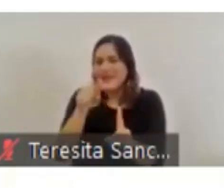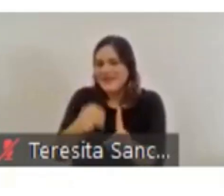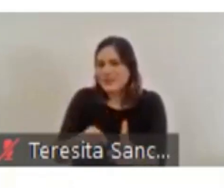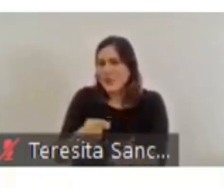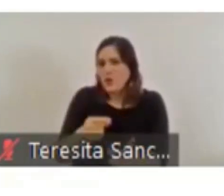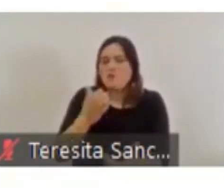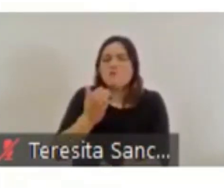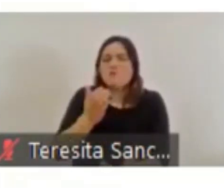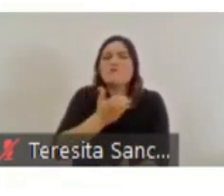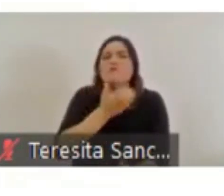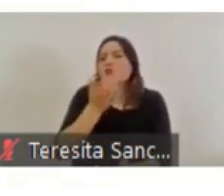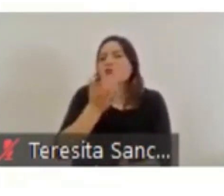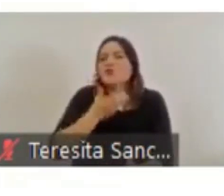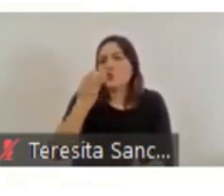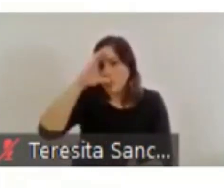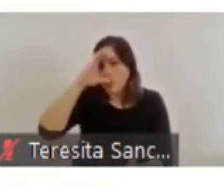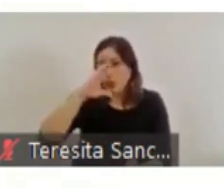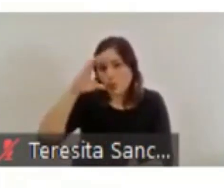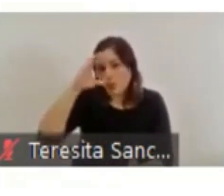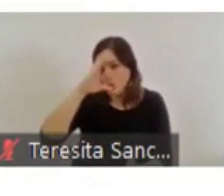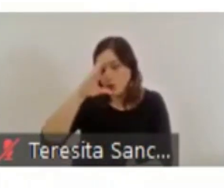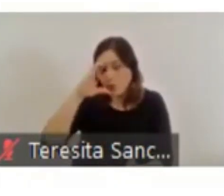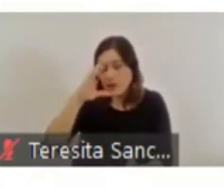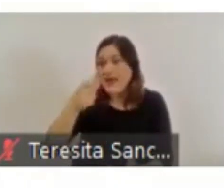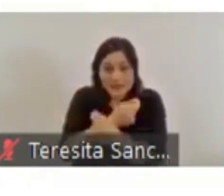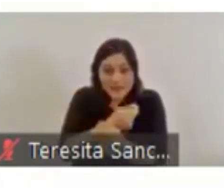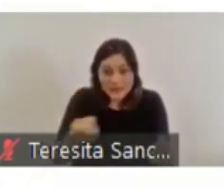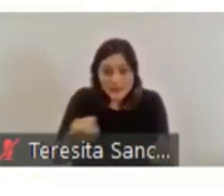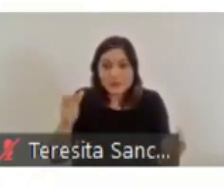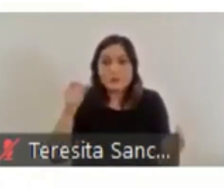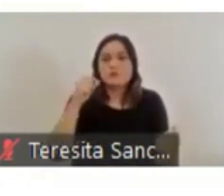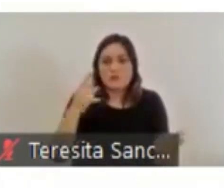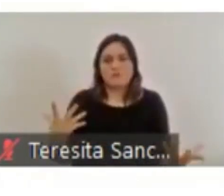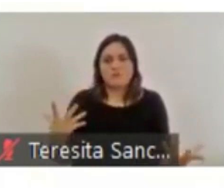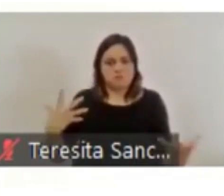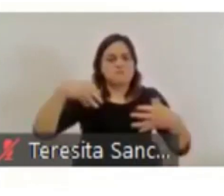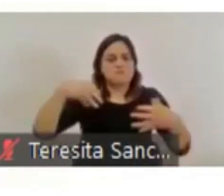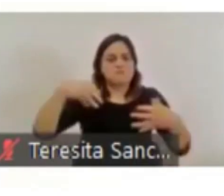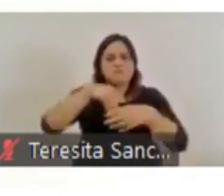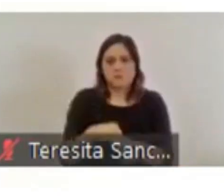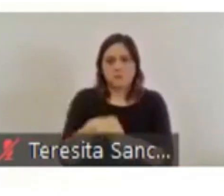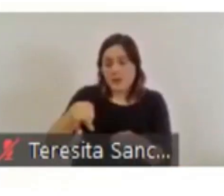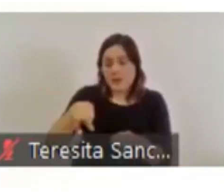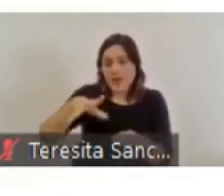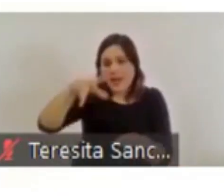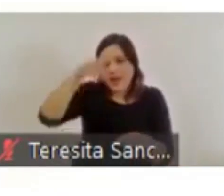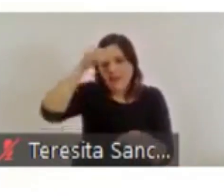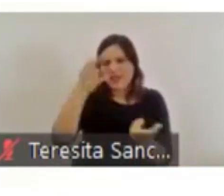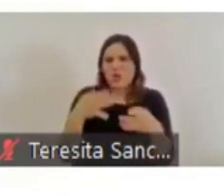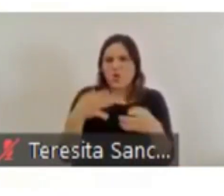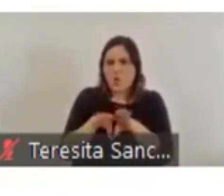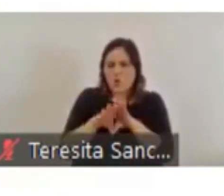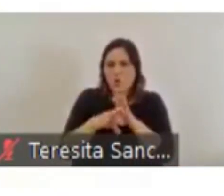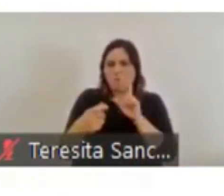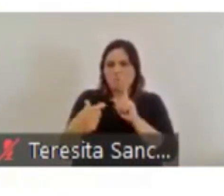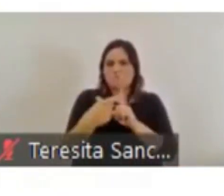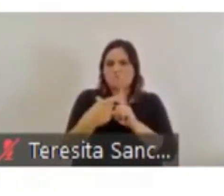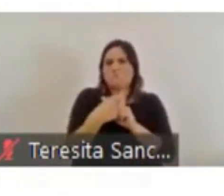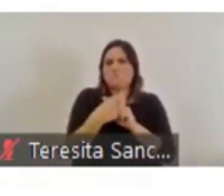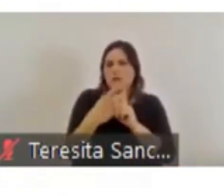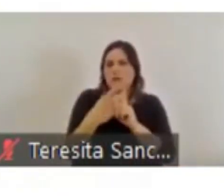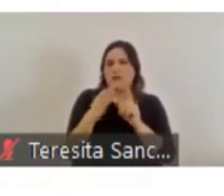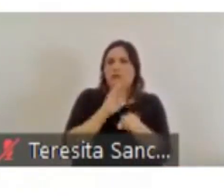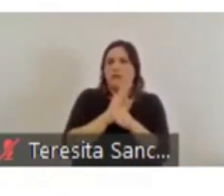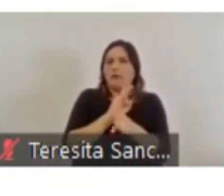y los niños también deben entrar en ese ámbito cultural de la protección civil. Los